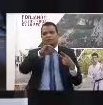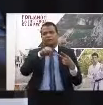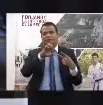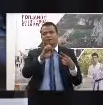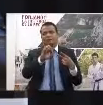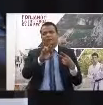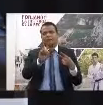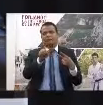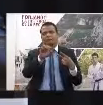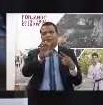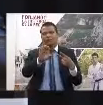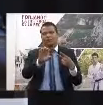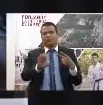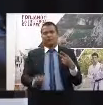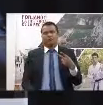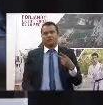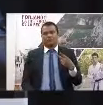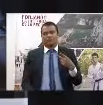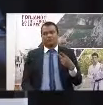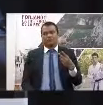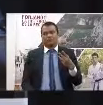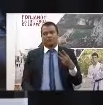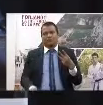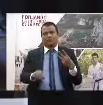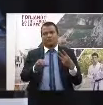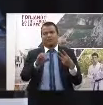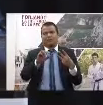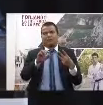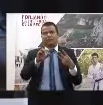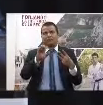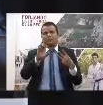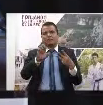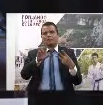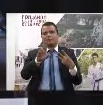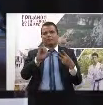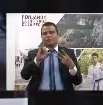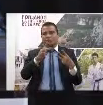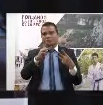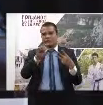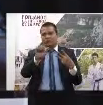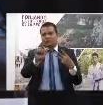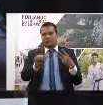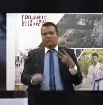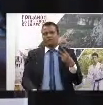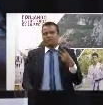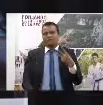Luis Durán Soto, Liud Erika Garay Forero,